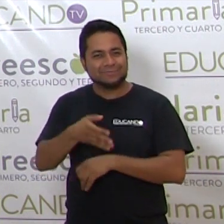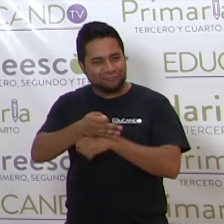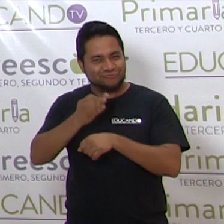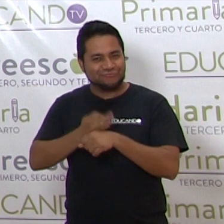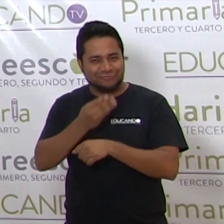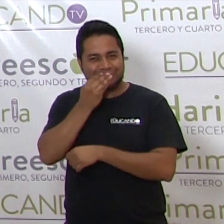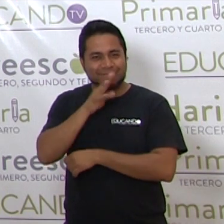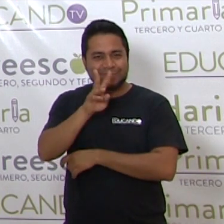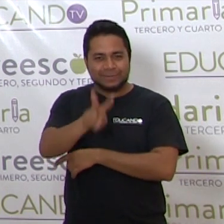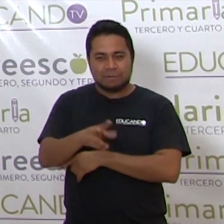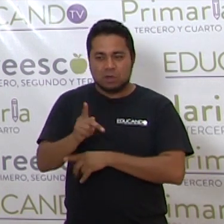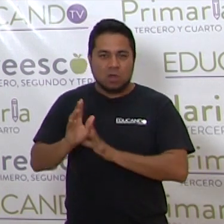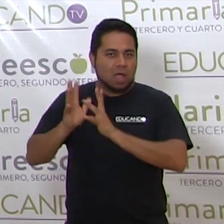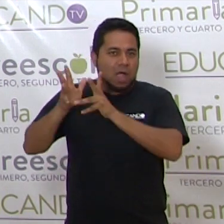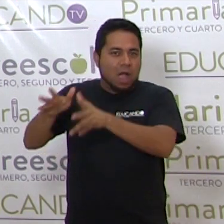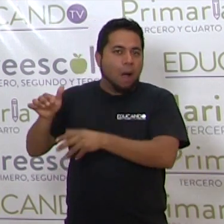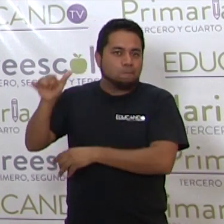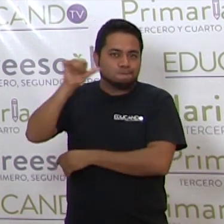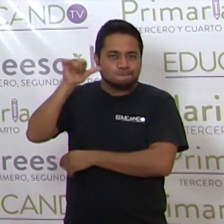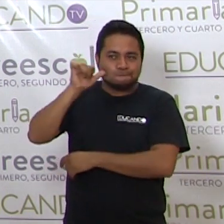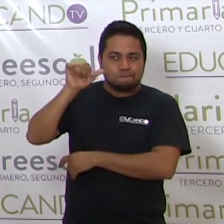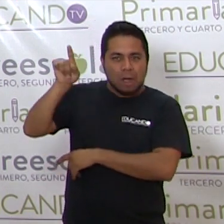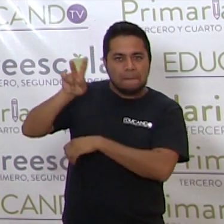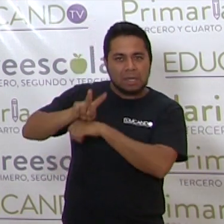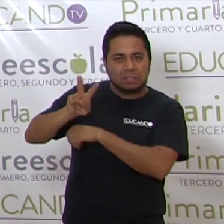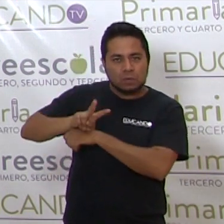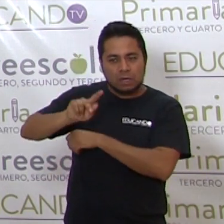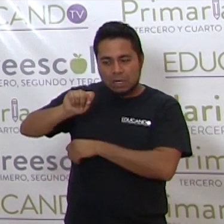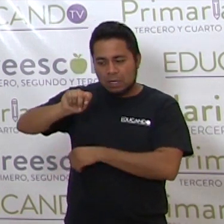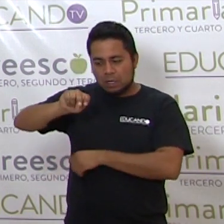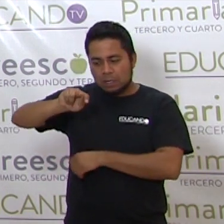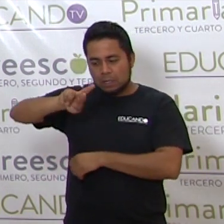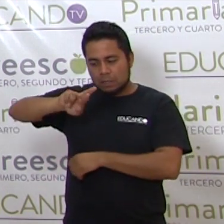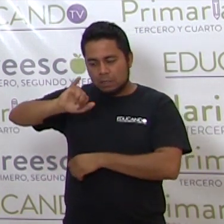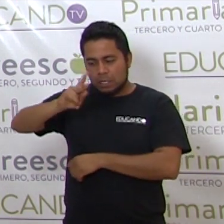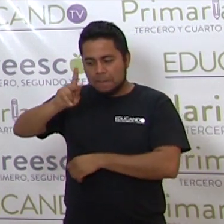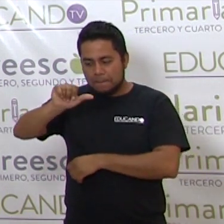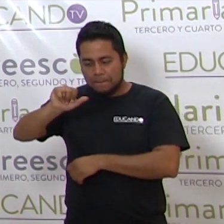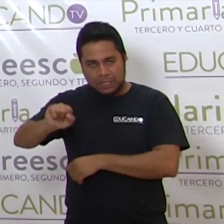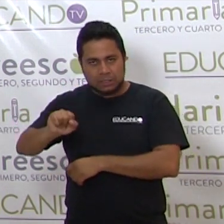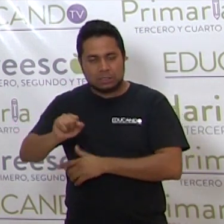pero pues así se le dice a las llantas en venezuela- tripas